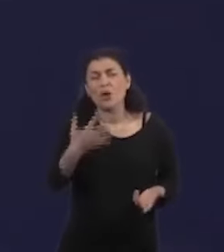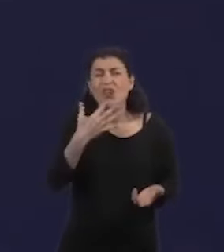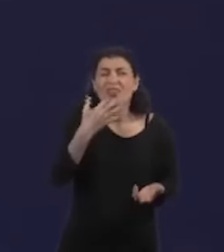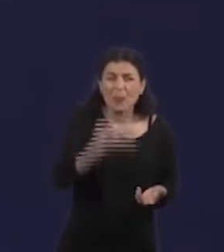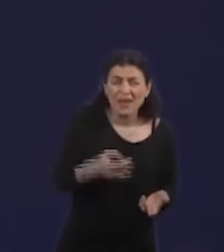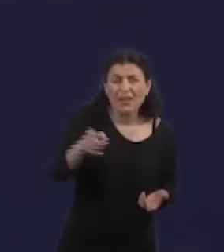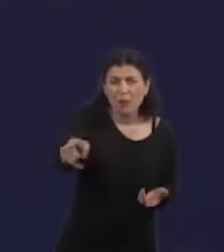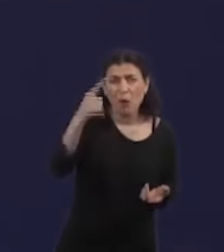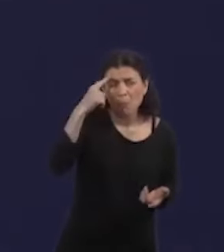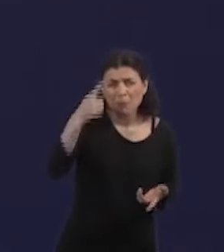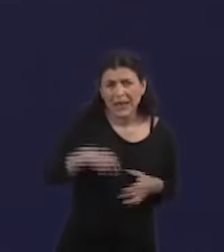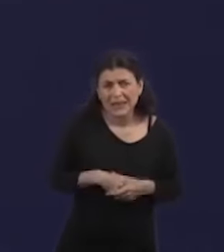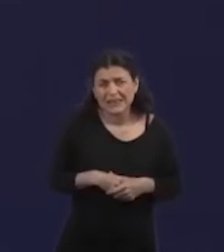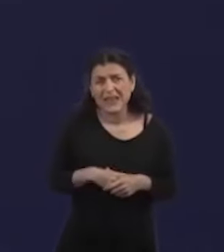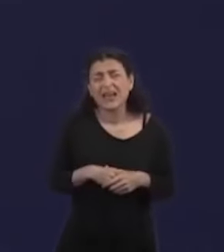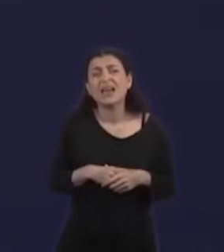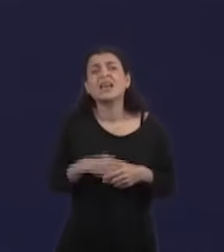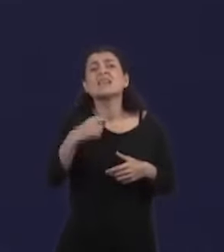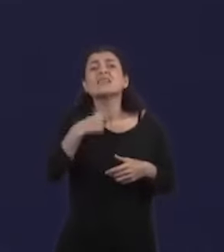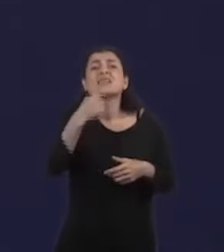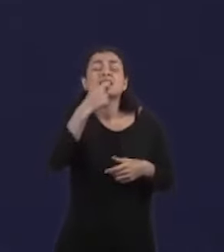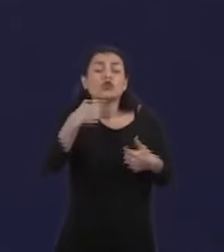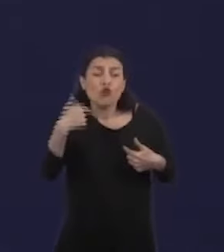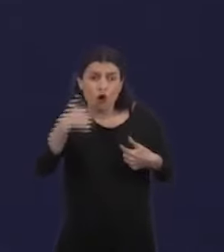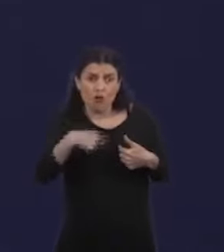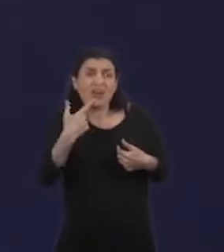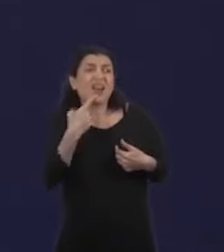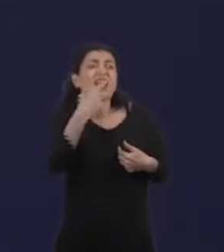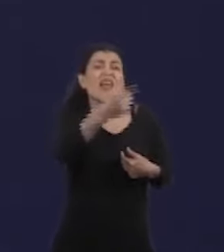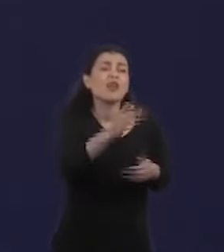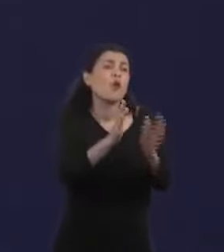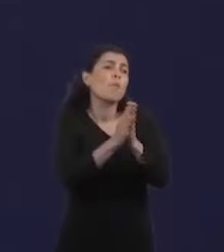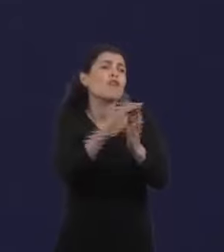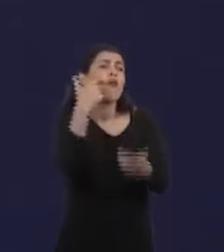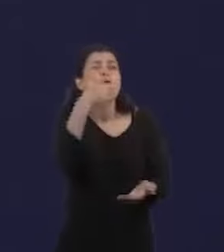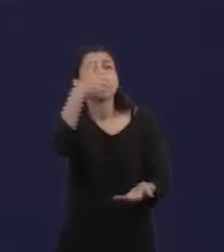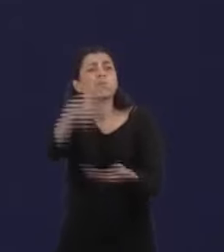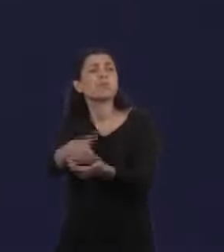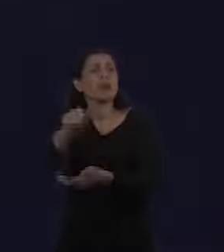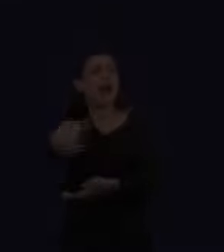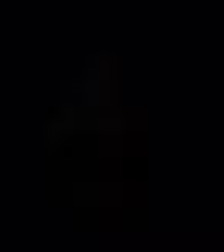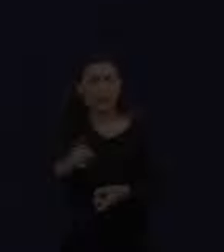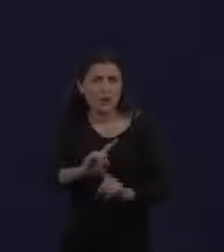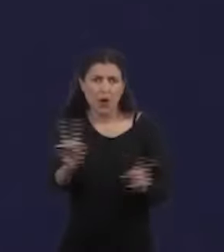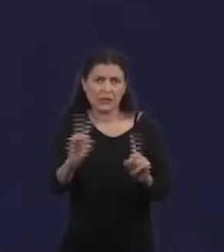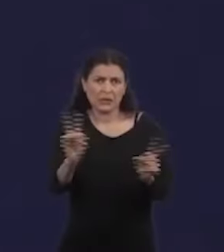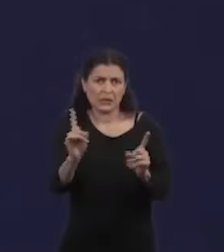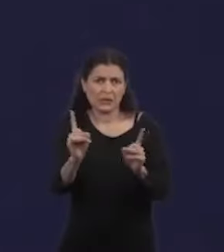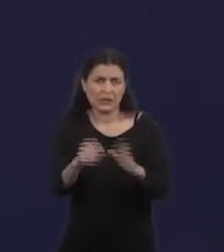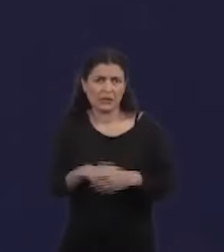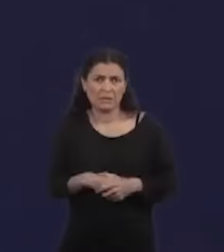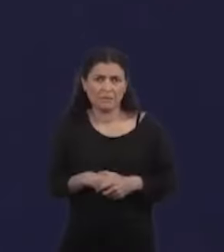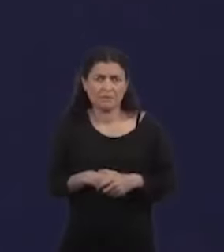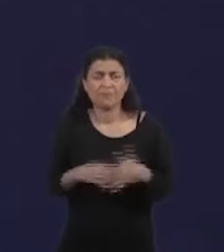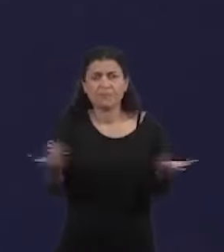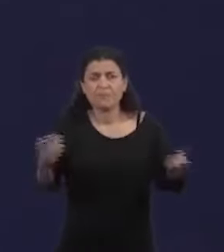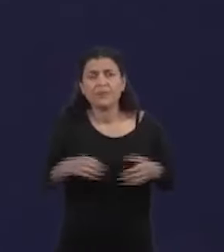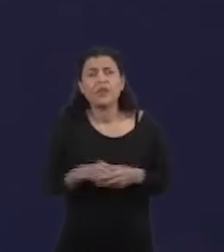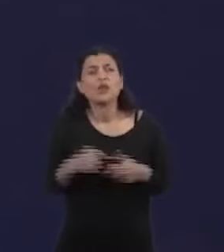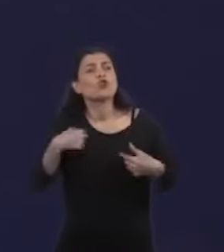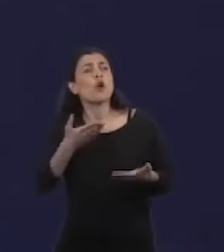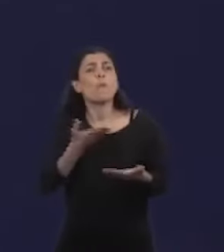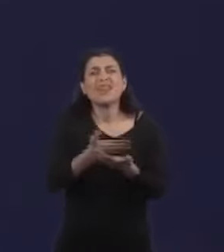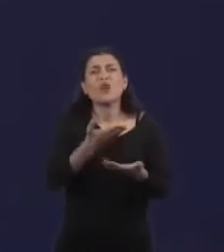consideras que porque uno le diga un empresario Vení poner a tarasca va a venir a invertir Por qué invertís bueno básicamente porque